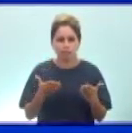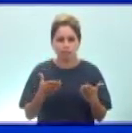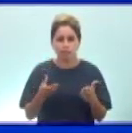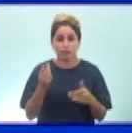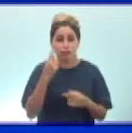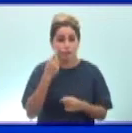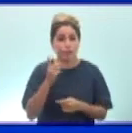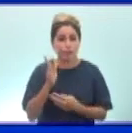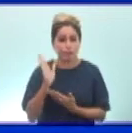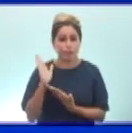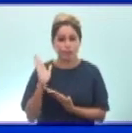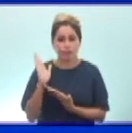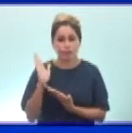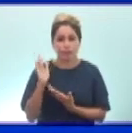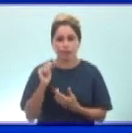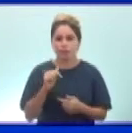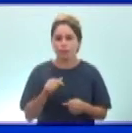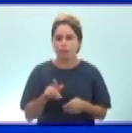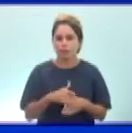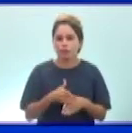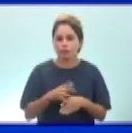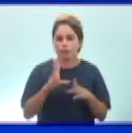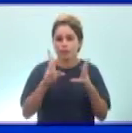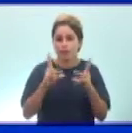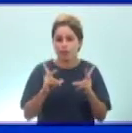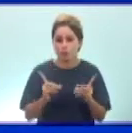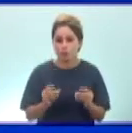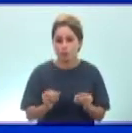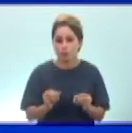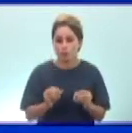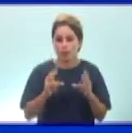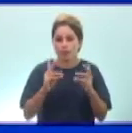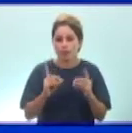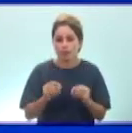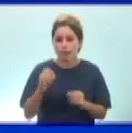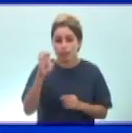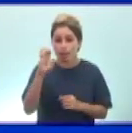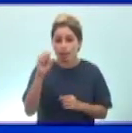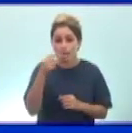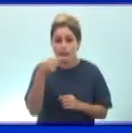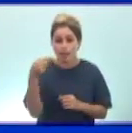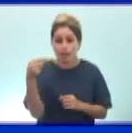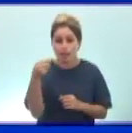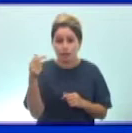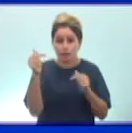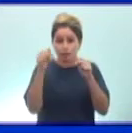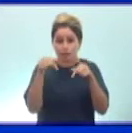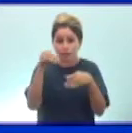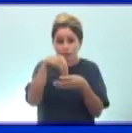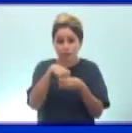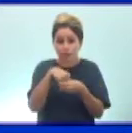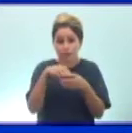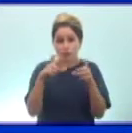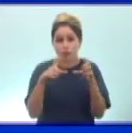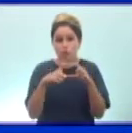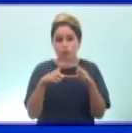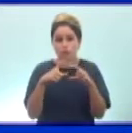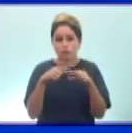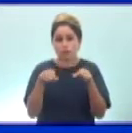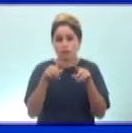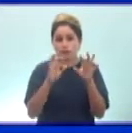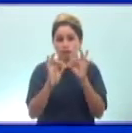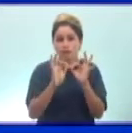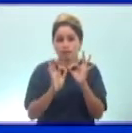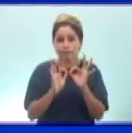encima del tipo orbital, es el número de cantidad de electrones que hay presente en ese tipo orbital en ese nivel de energía. Y